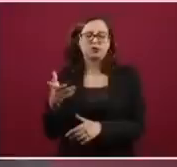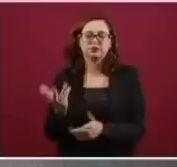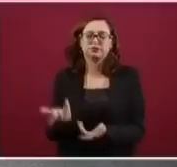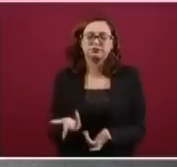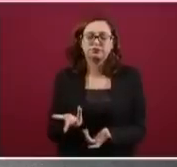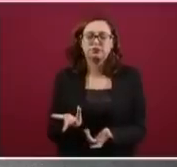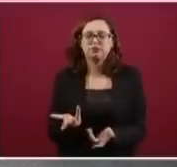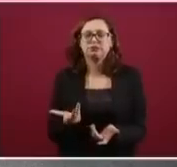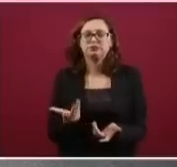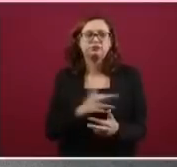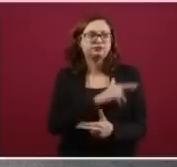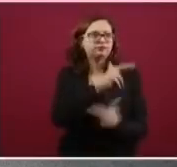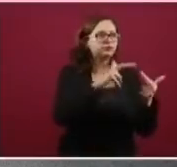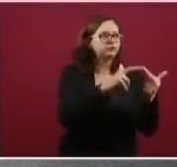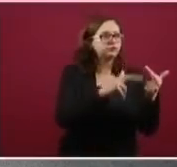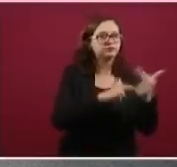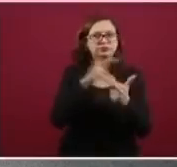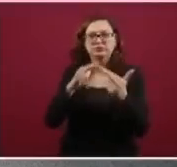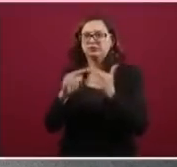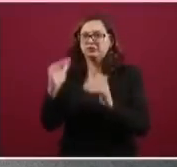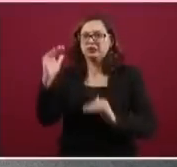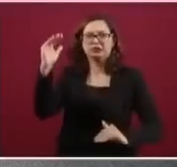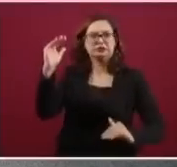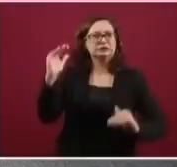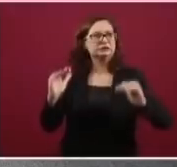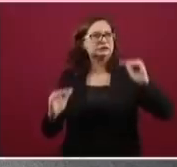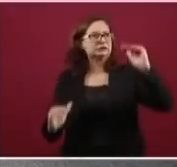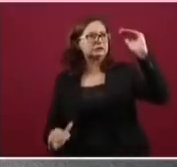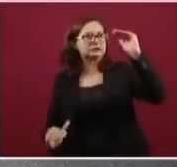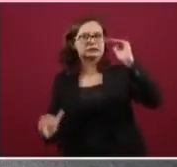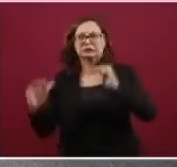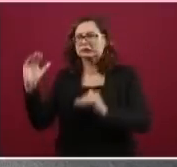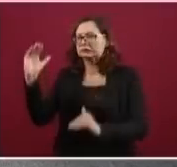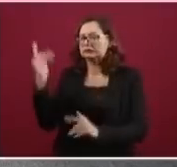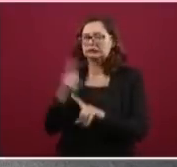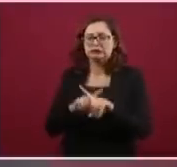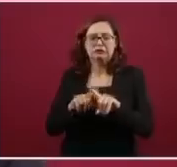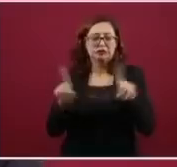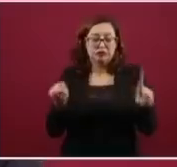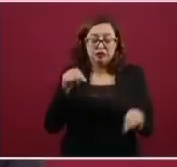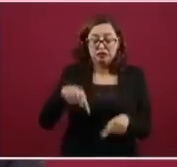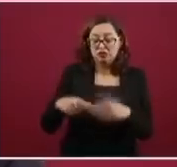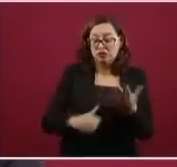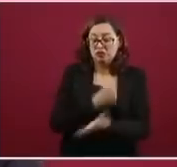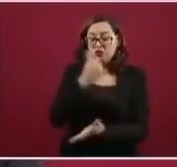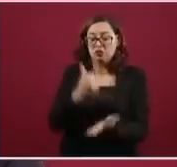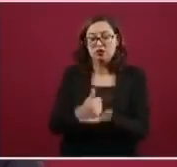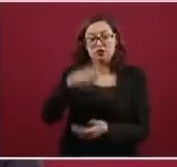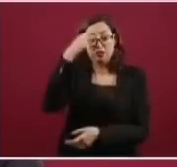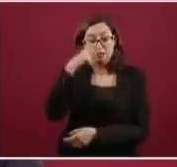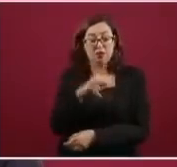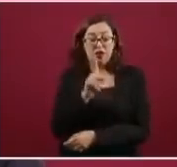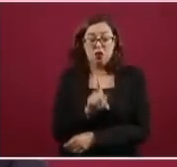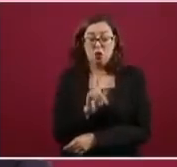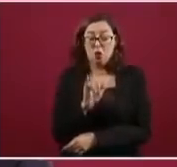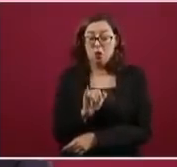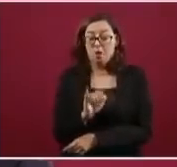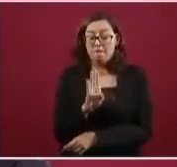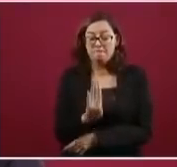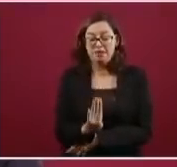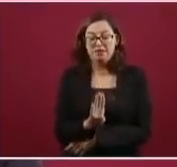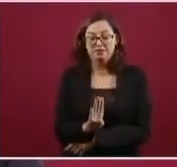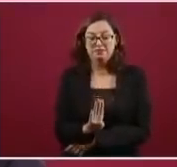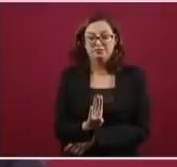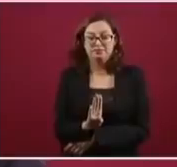contrastes regionales son brutales el pib per cápita de la ciudad de méxico que es la ménil la medida más importante de bienestar es